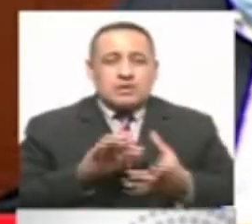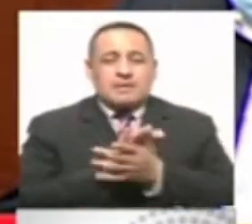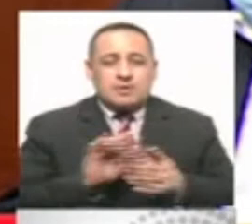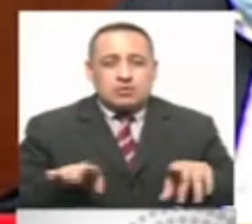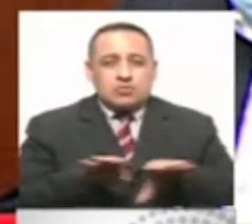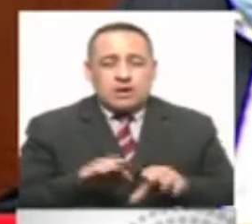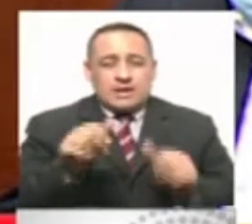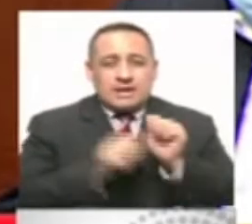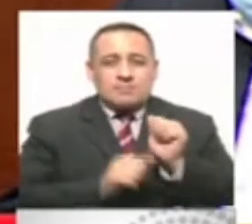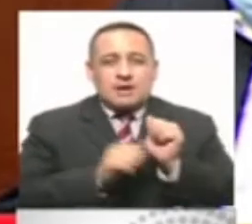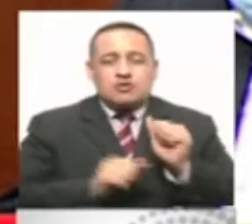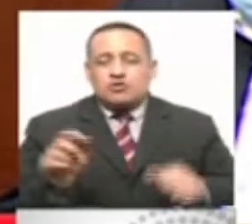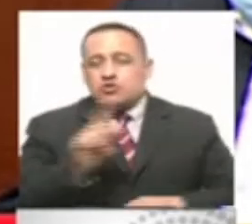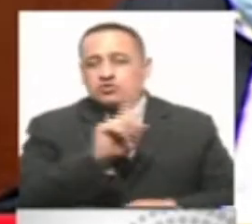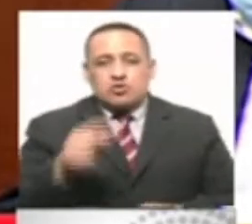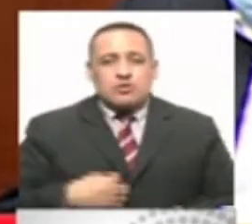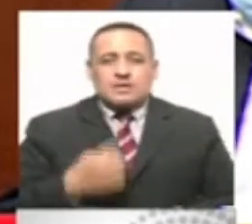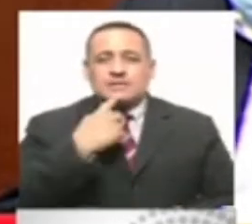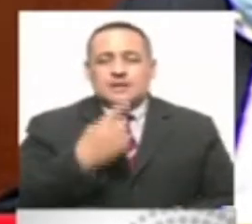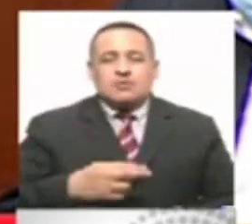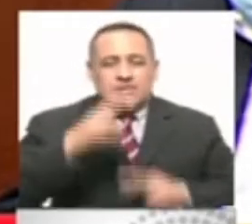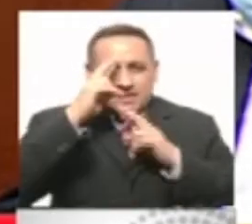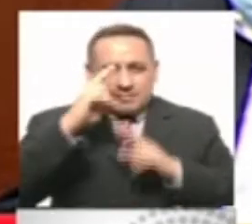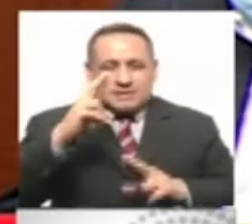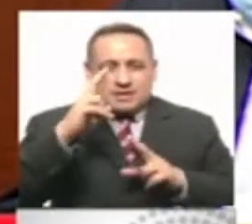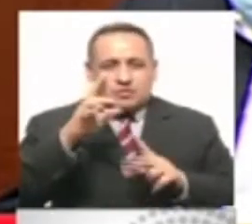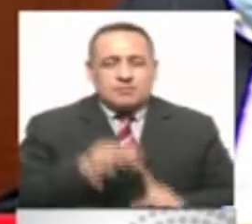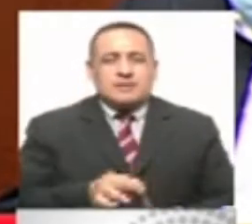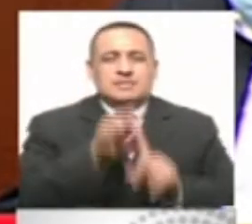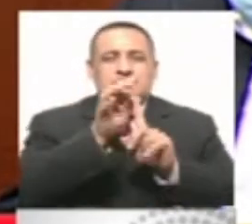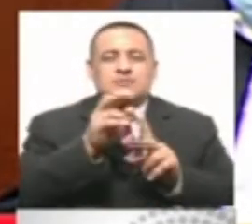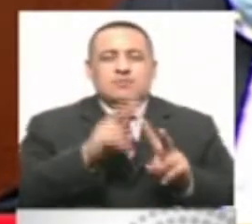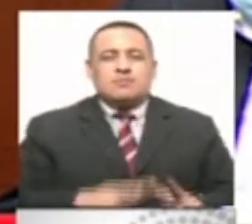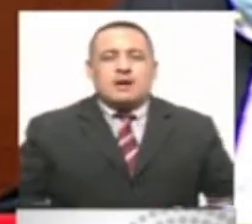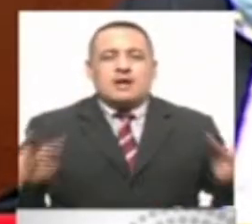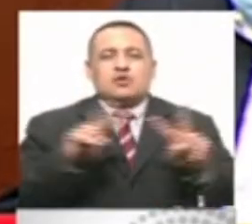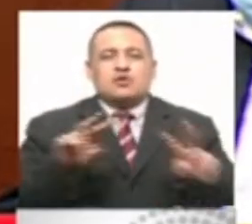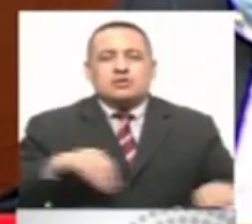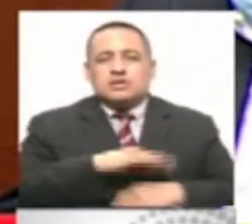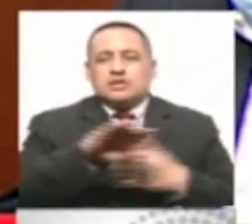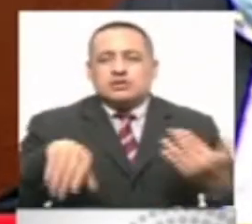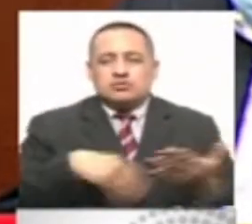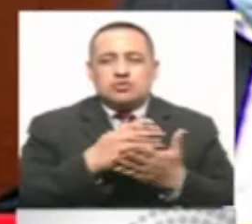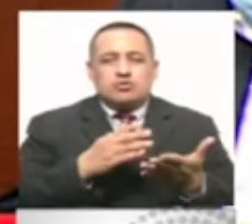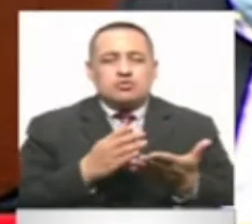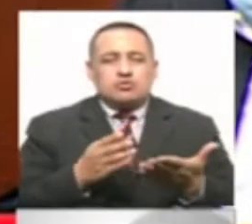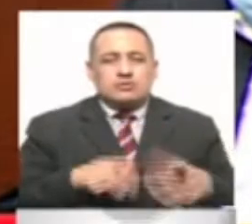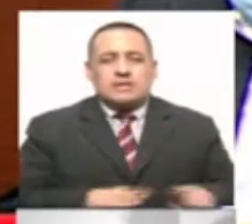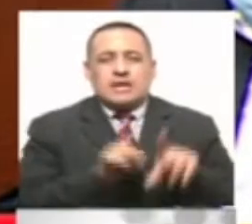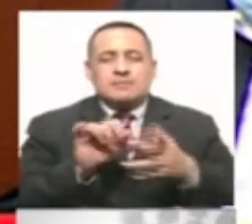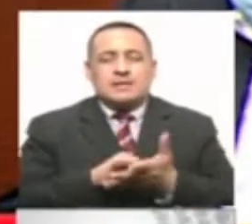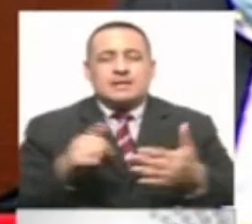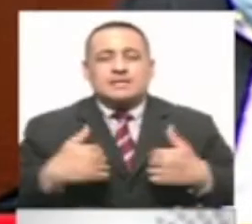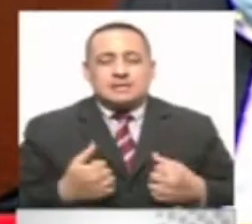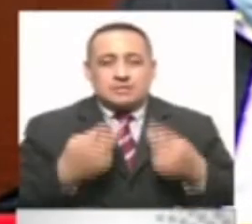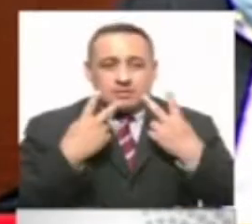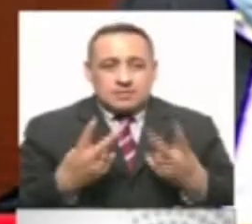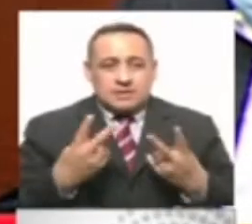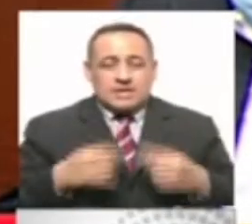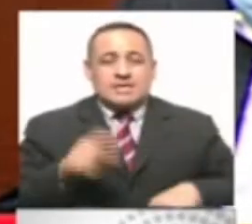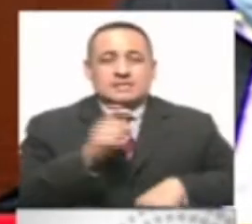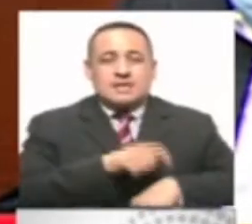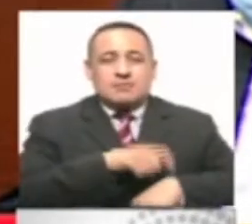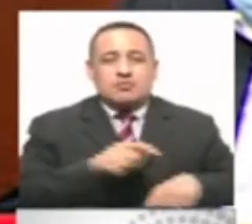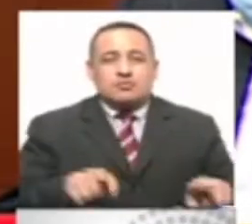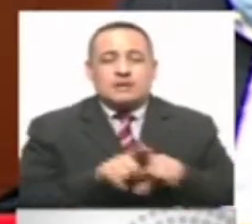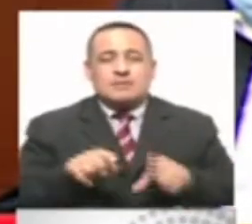hermanos, no estamos respetando los principios de los poderes de usurpación, estamos haciendo en estos momentos